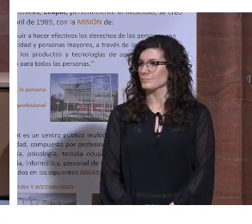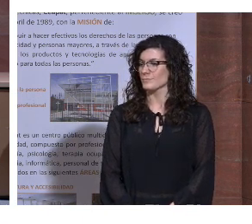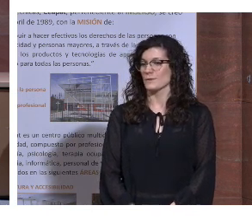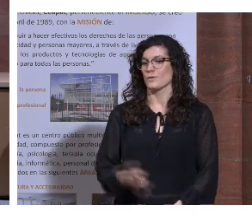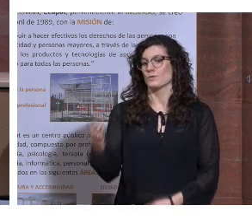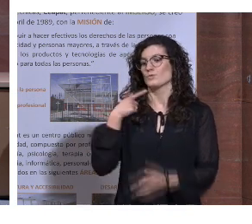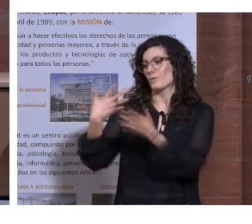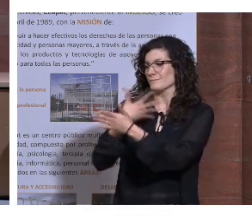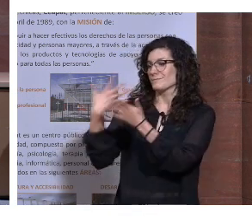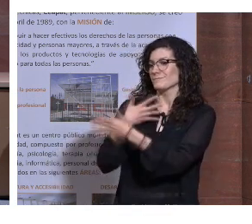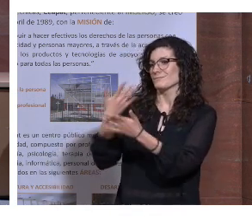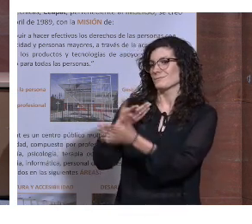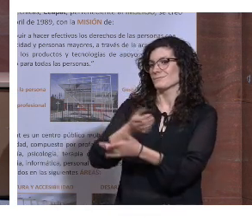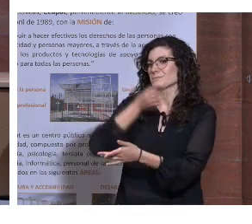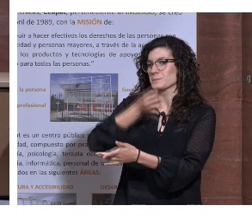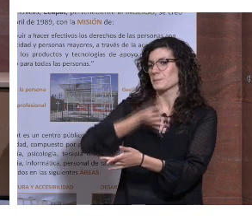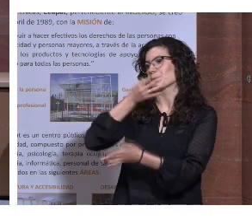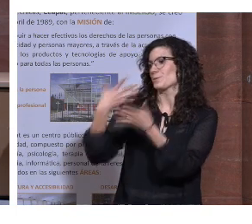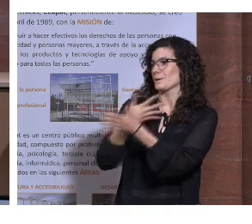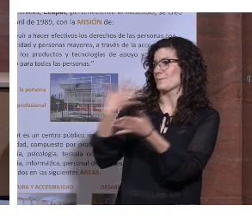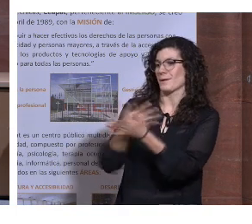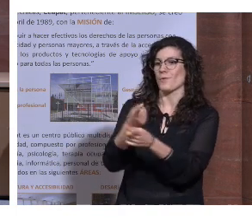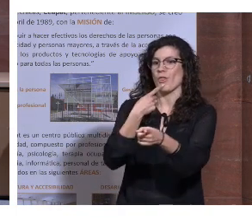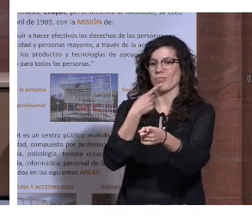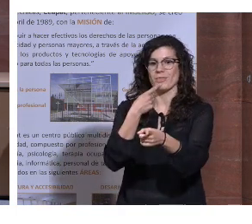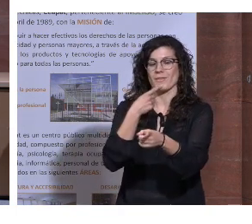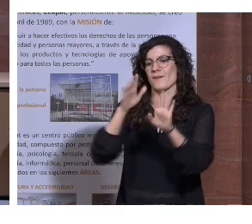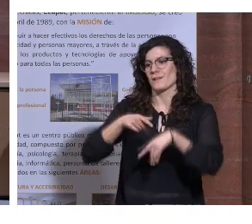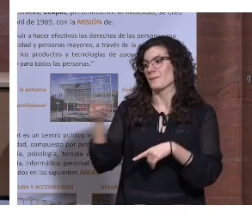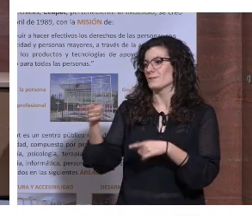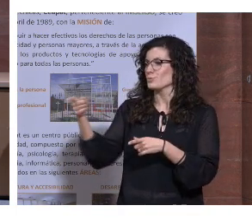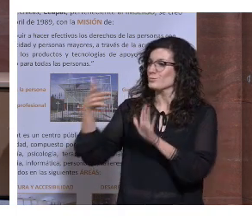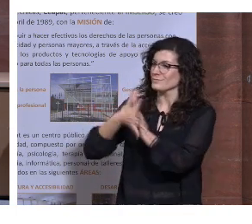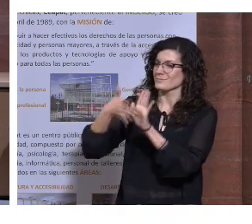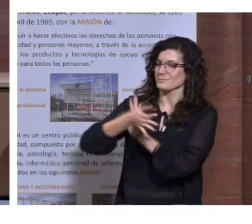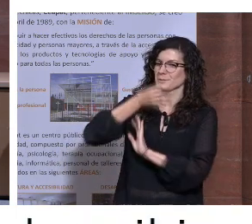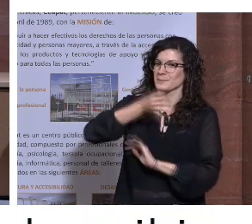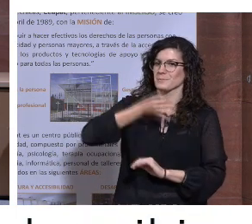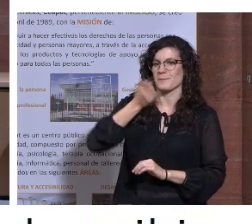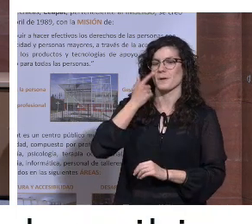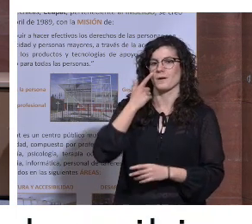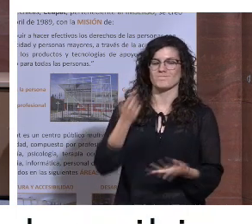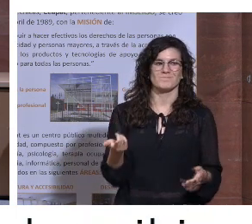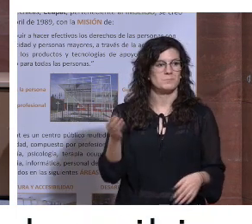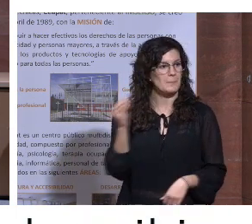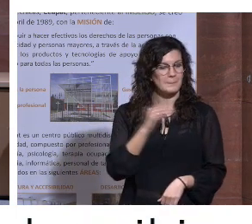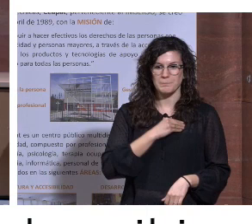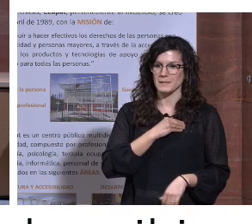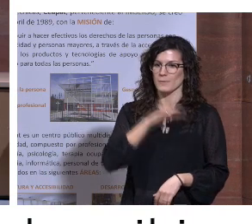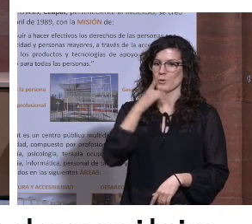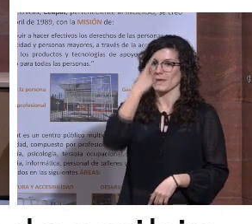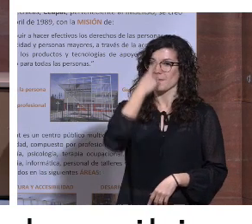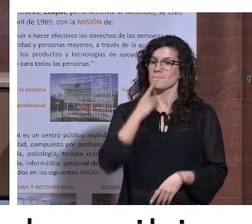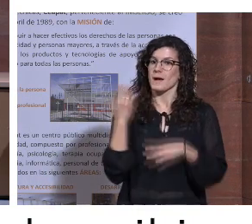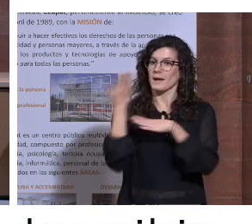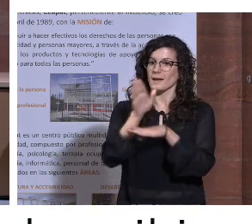La vas a tener que audiodescribir, bueno, como dicen por ahí. Yo creo que nos la tienes que audiodescribir. Es una pena porque hay imágenes que